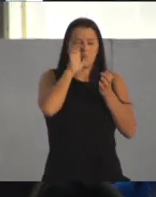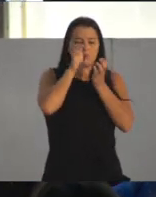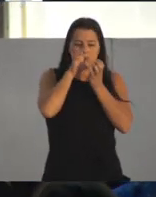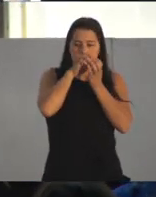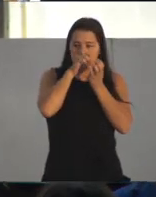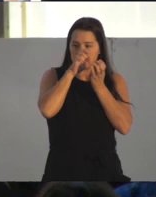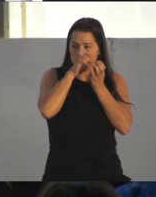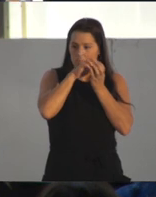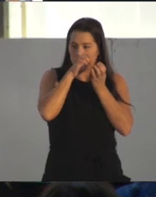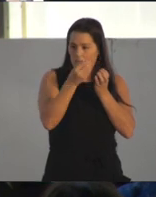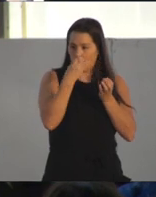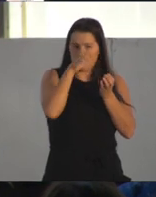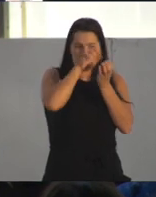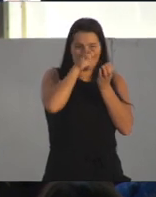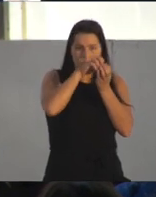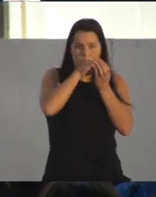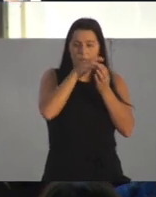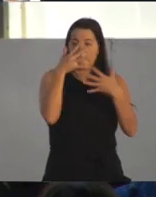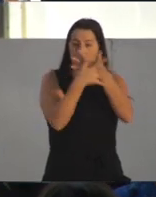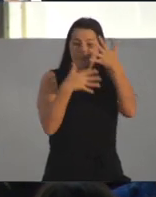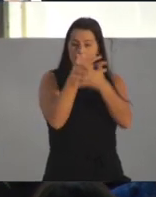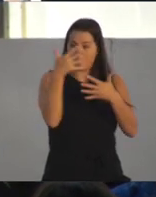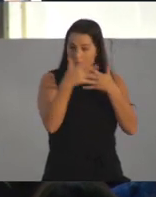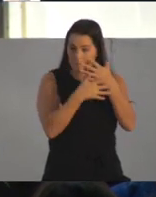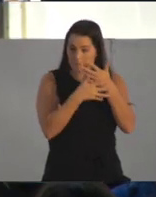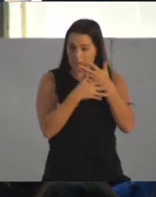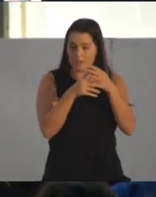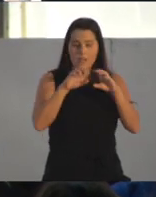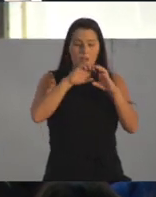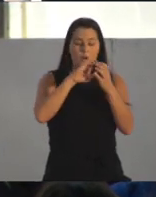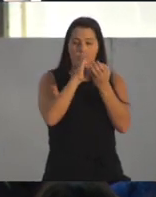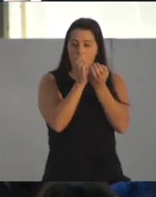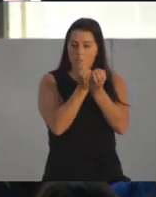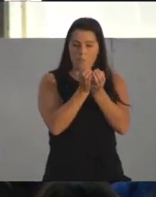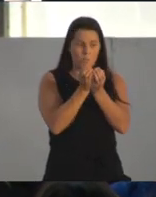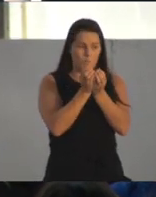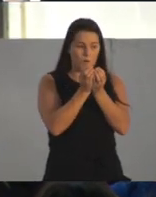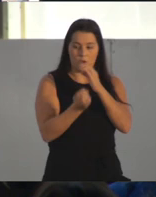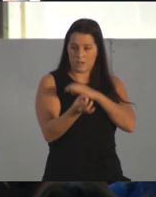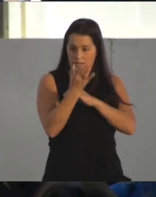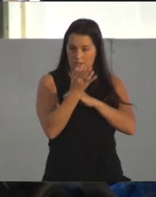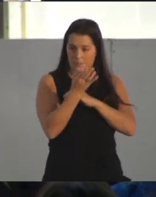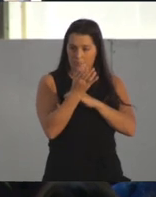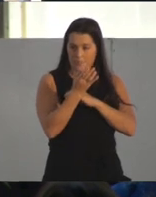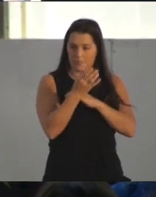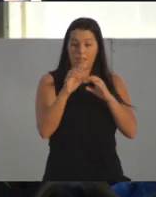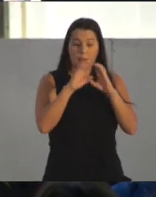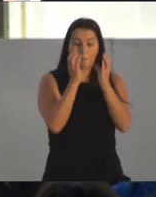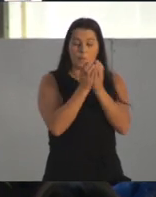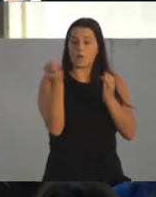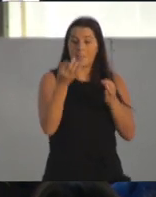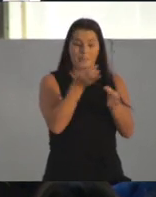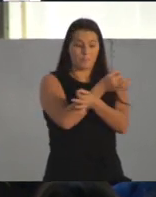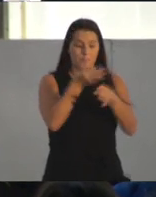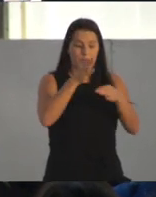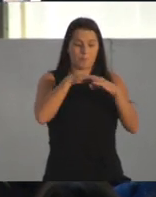los alimentos, mezclarlos con la saliva y formar un bolo adecuado para que se vaya hacia atrás el alimento. En la